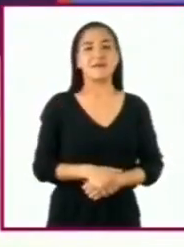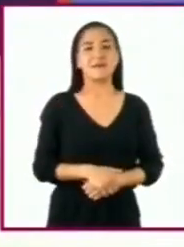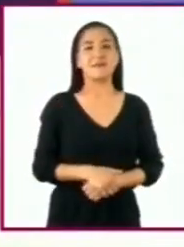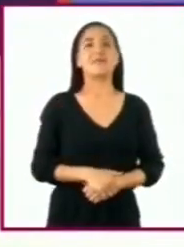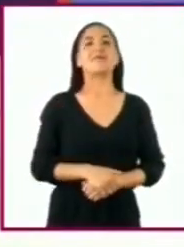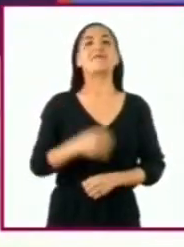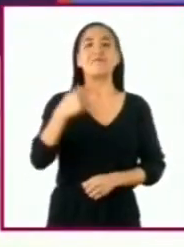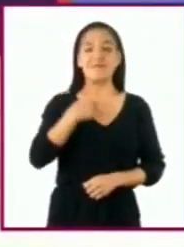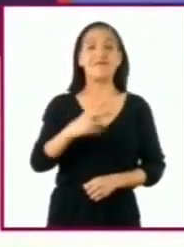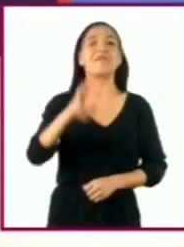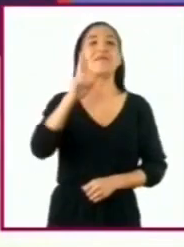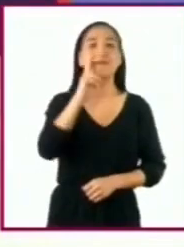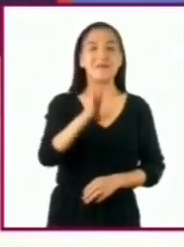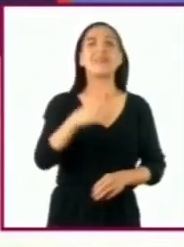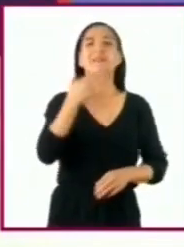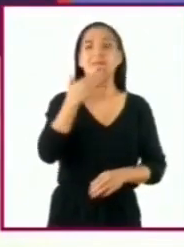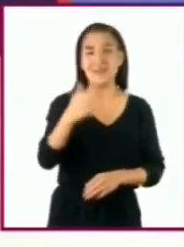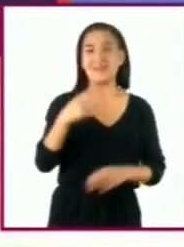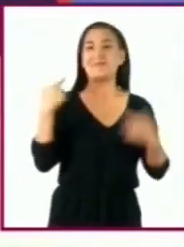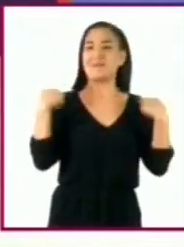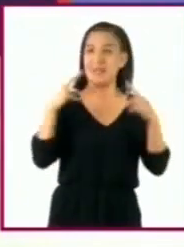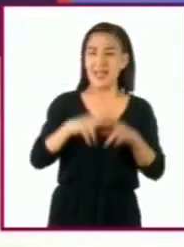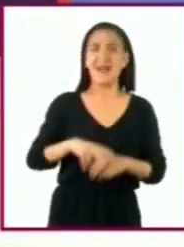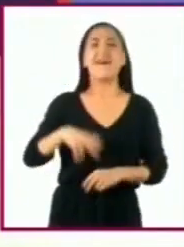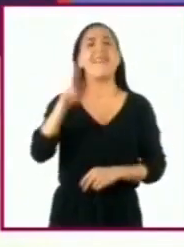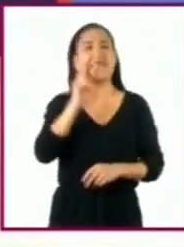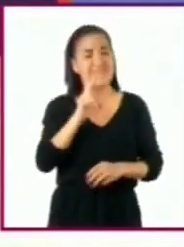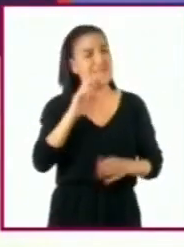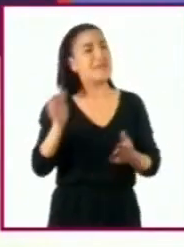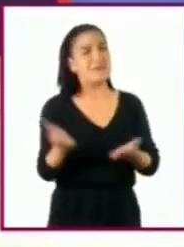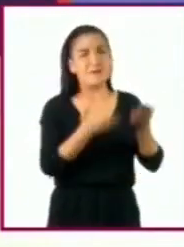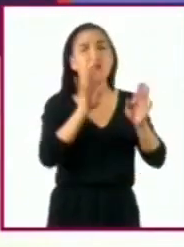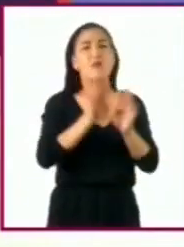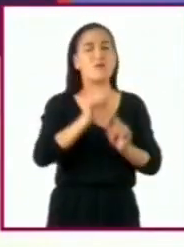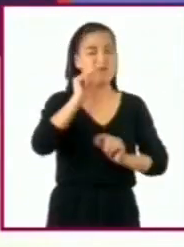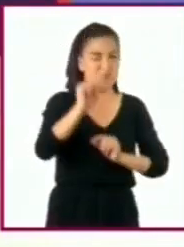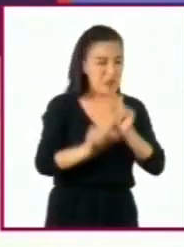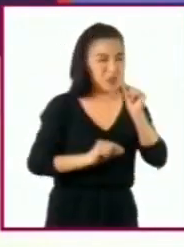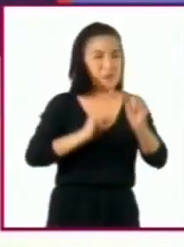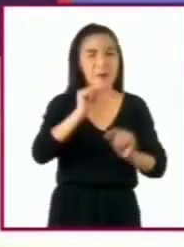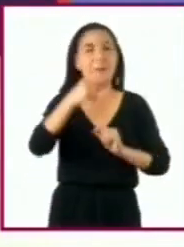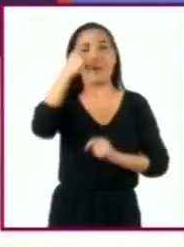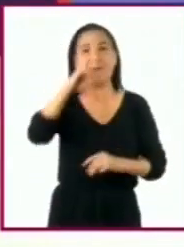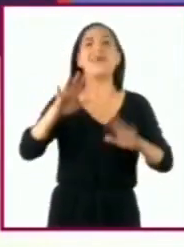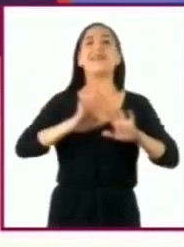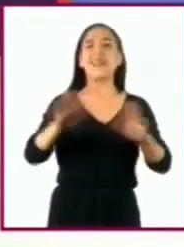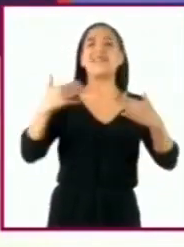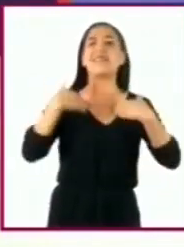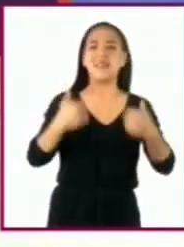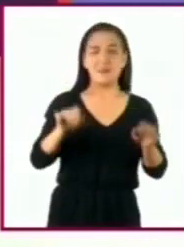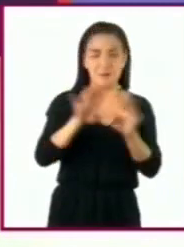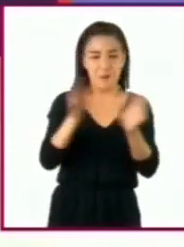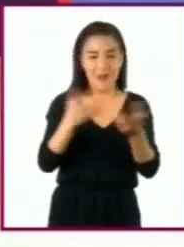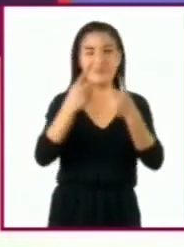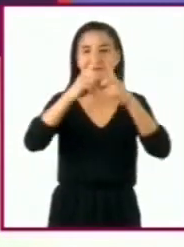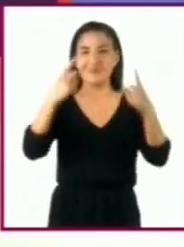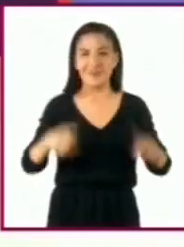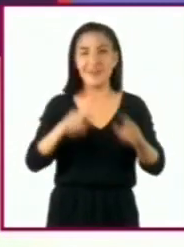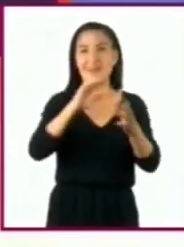Me parece muy bien, profesora. Vayamos poco a poco para entender cómo es que se desarrolla un